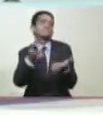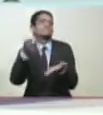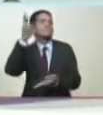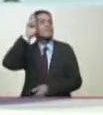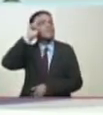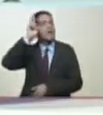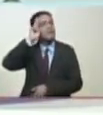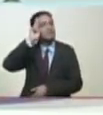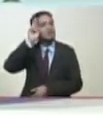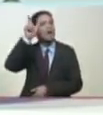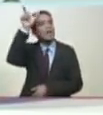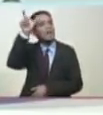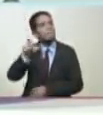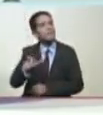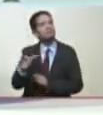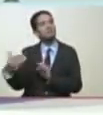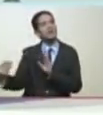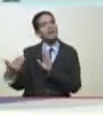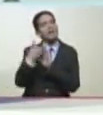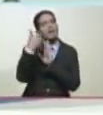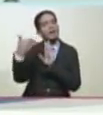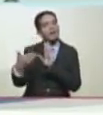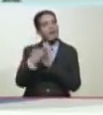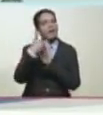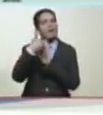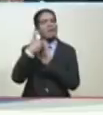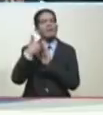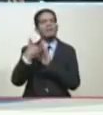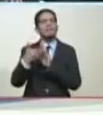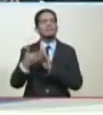despiadadamente los factores de ultraderecha proguinga en Venezuela.